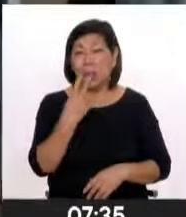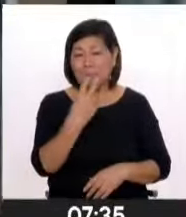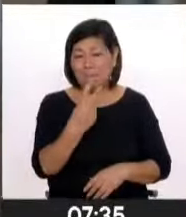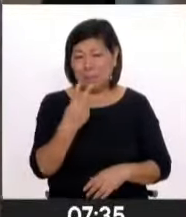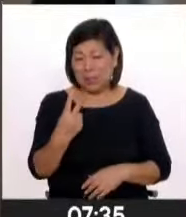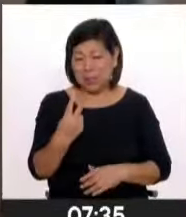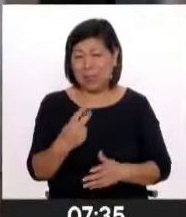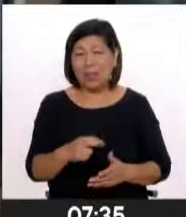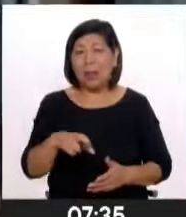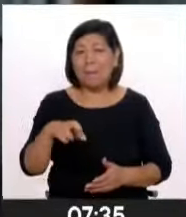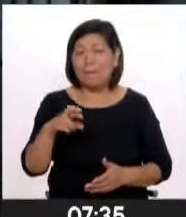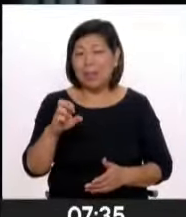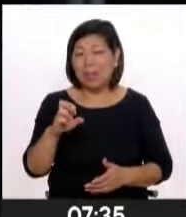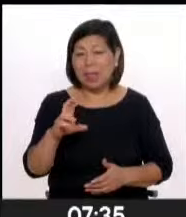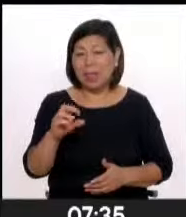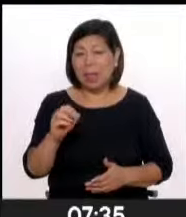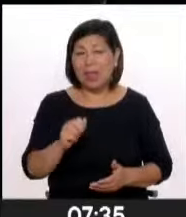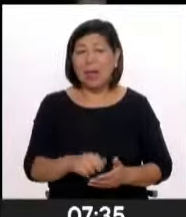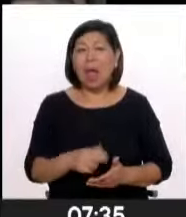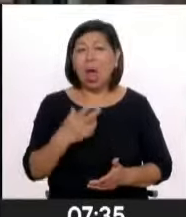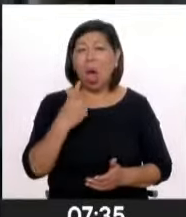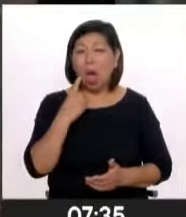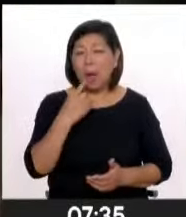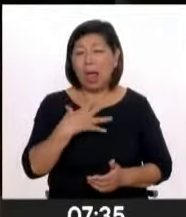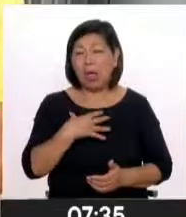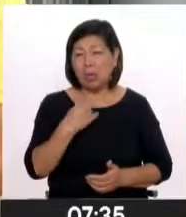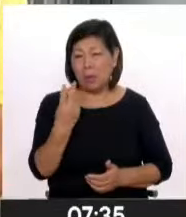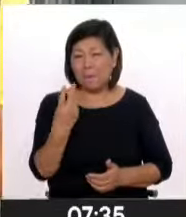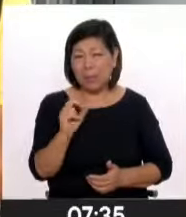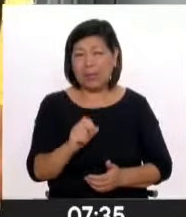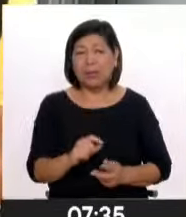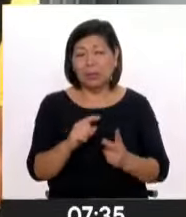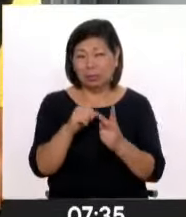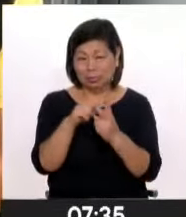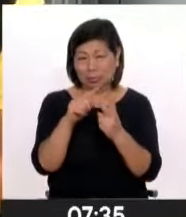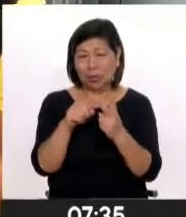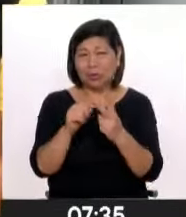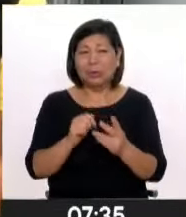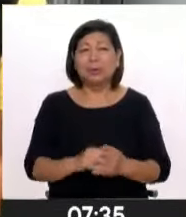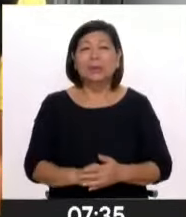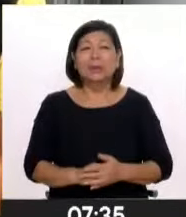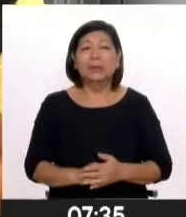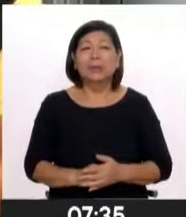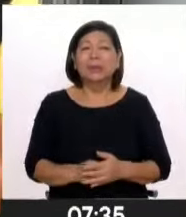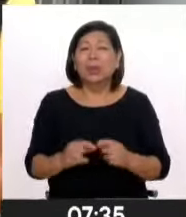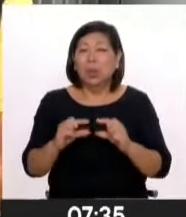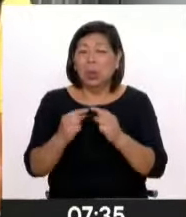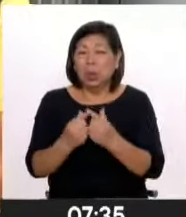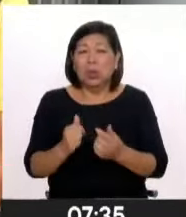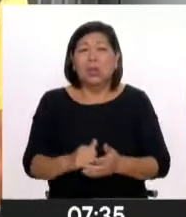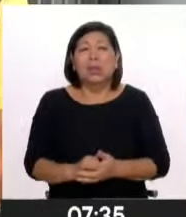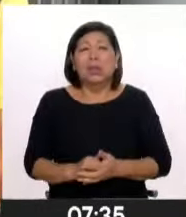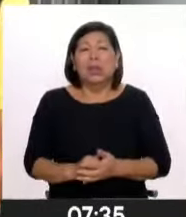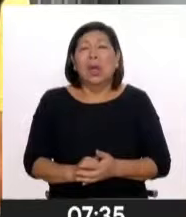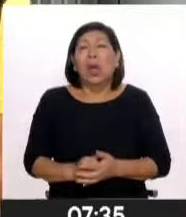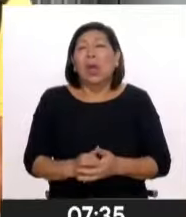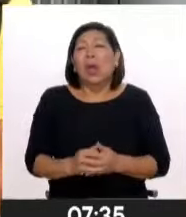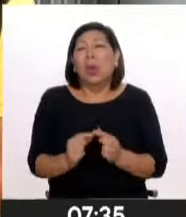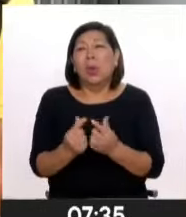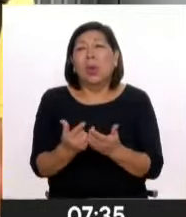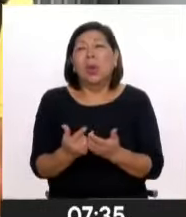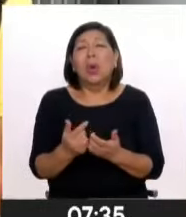años, y Piero Eguizábal, de 20. Son de la banda de los malditos